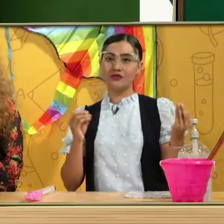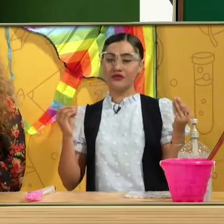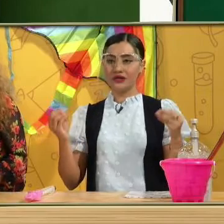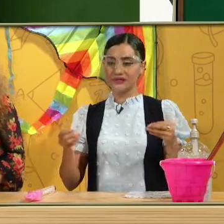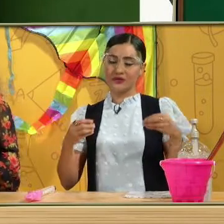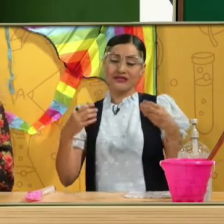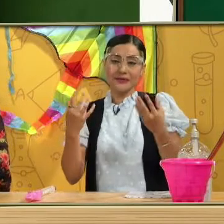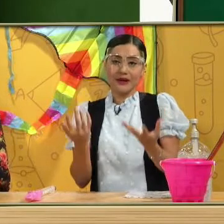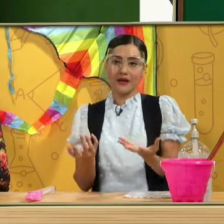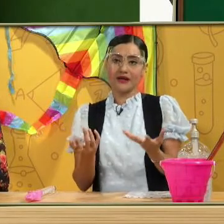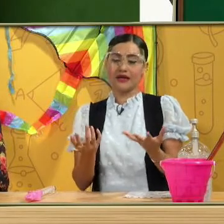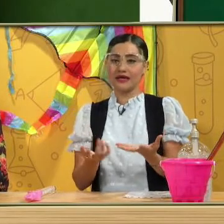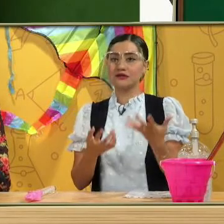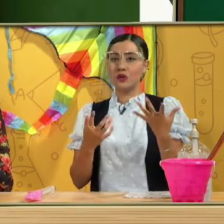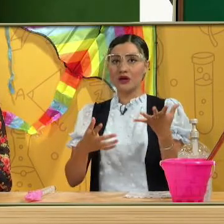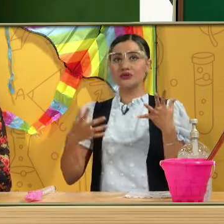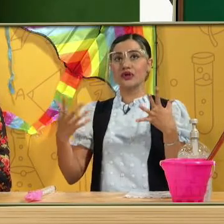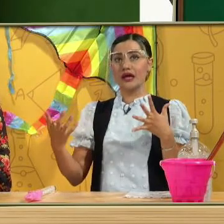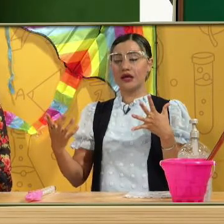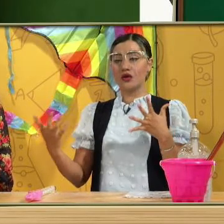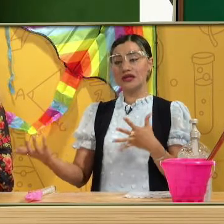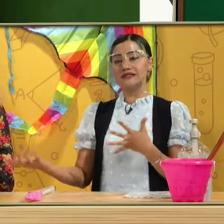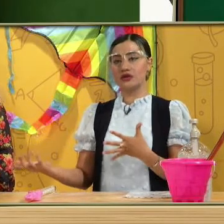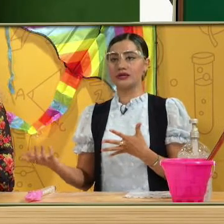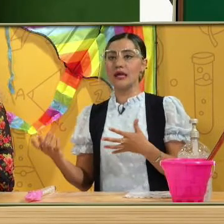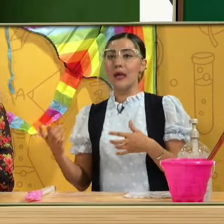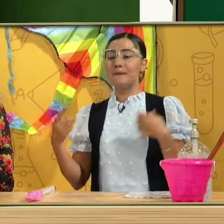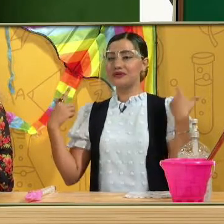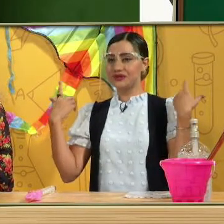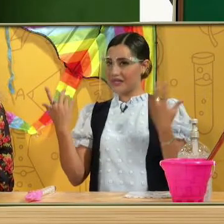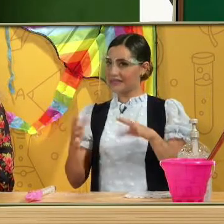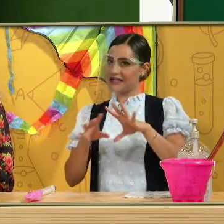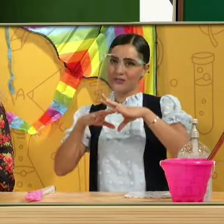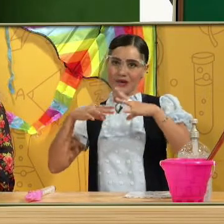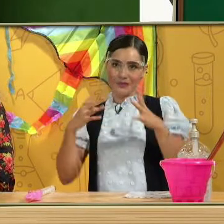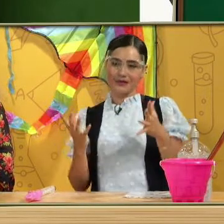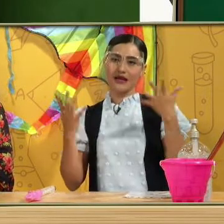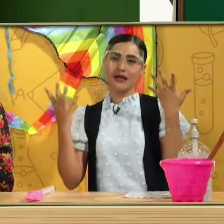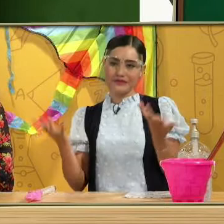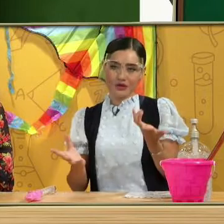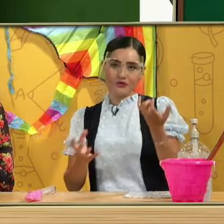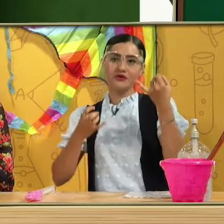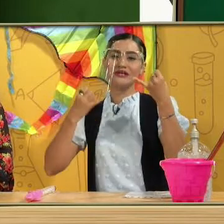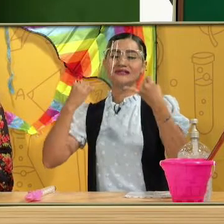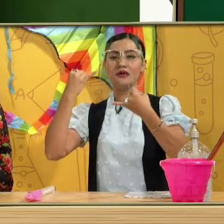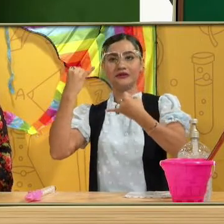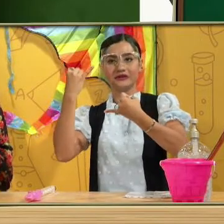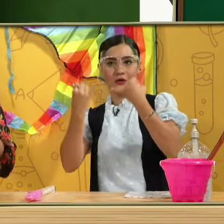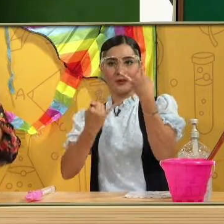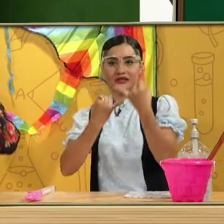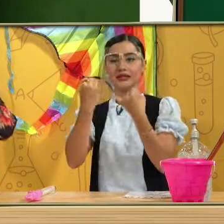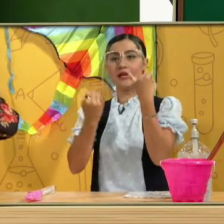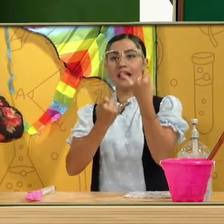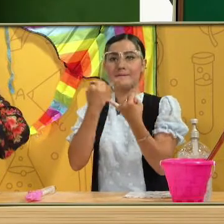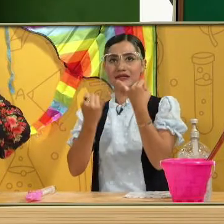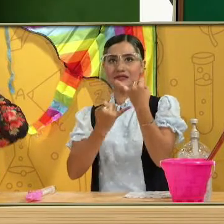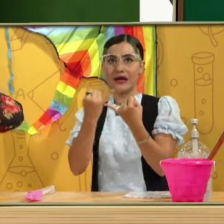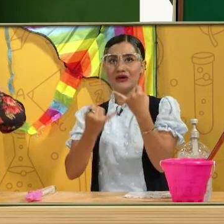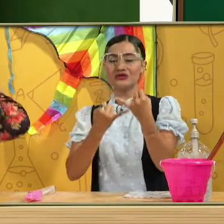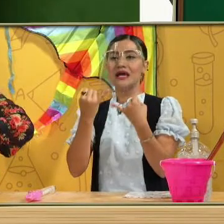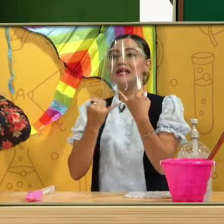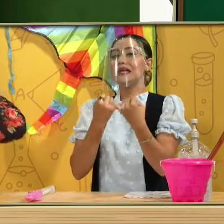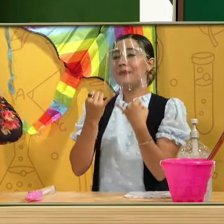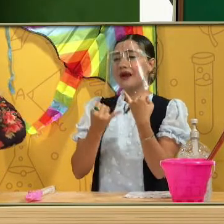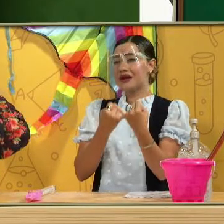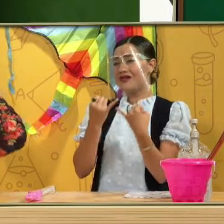esta configuración o esta palabra que es juegos con listones, vamos a utilizar igualmente la misma configuración, dedo meñique, ambas